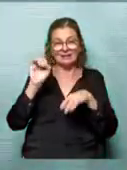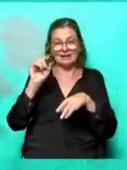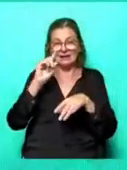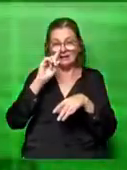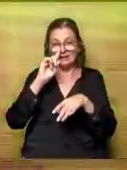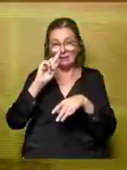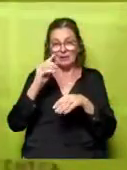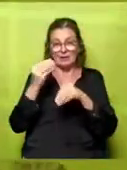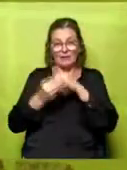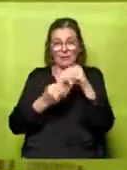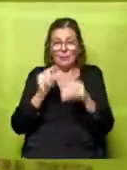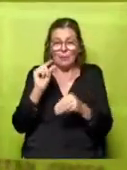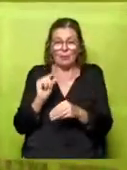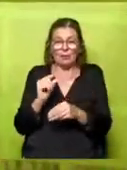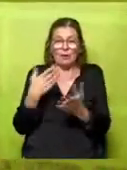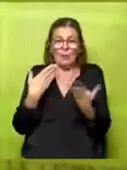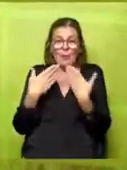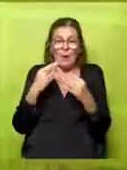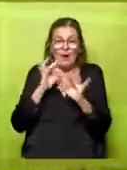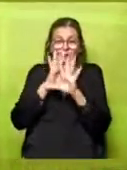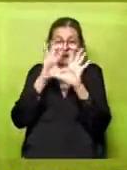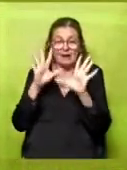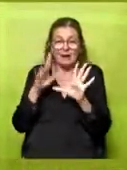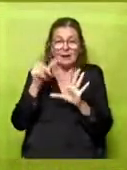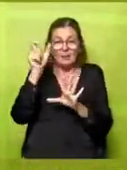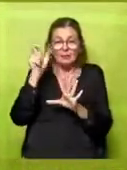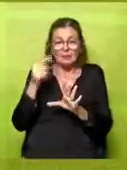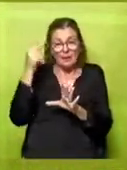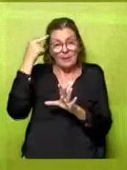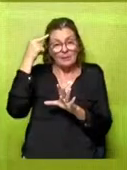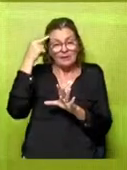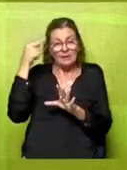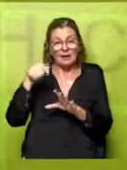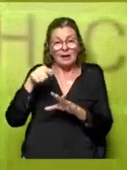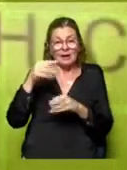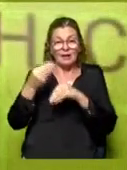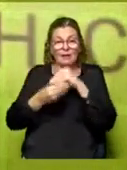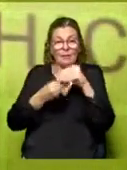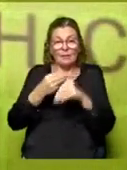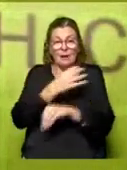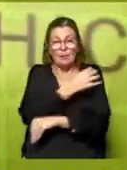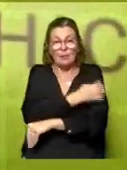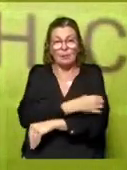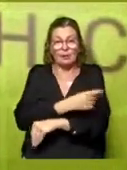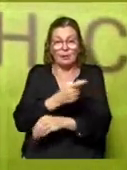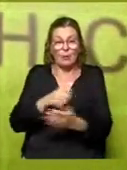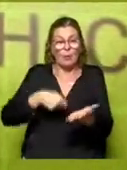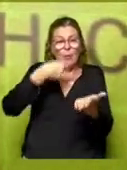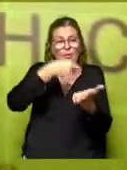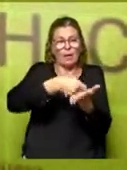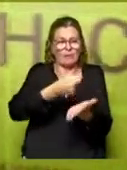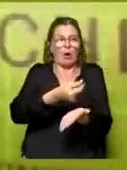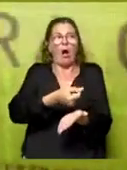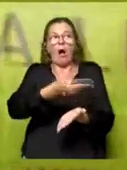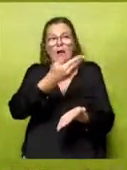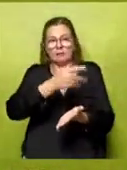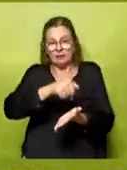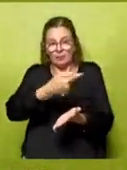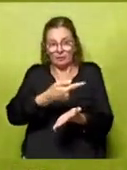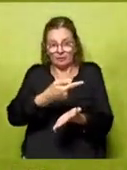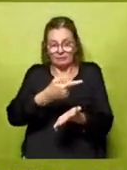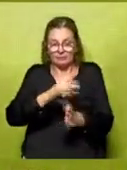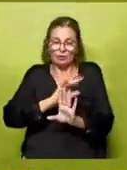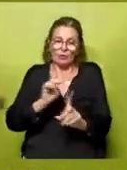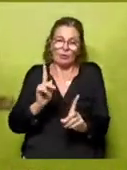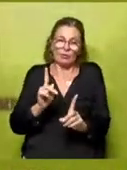poquitito, de verdad. Vamos a hablar claro, porque la gente se piensa que acá las familias humildes son ricas con las transferencias monetarias.